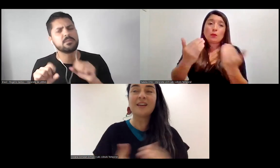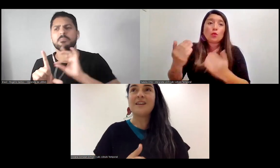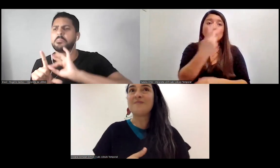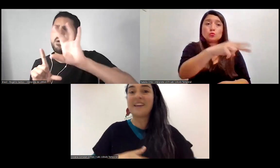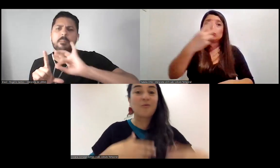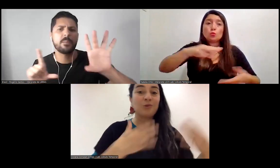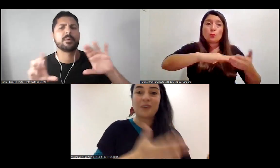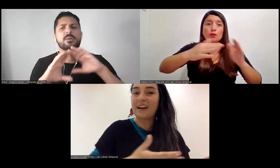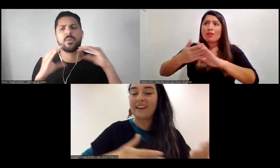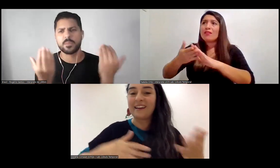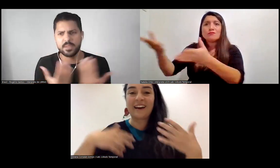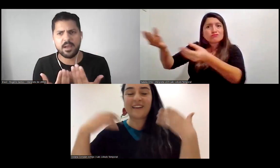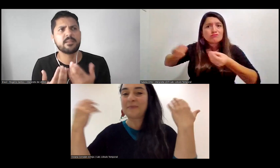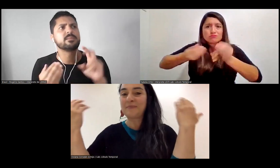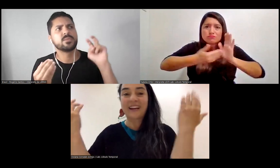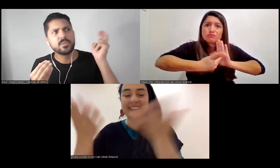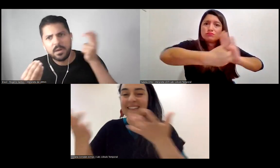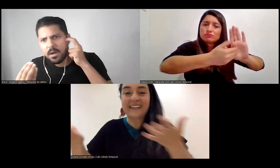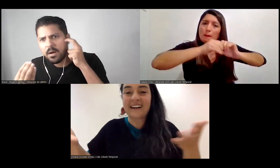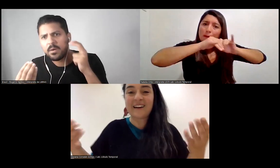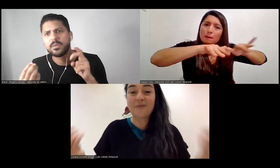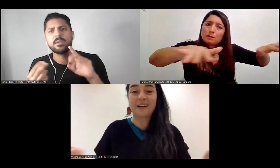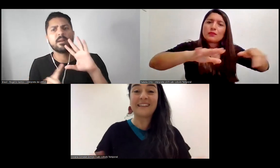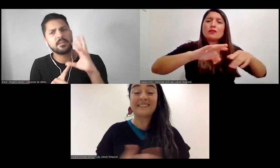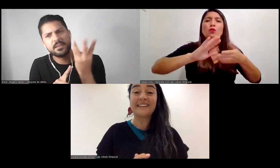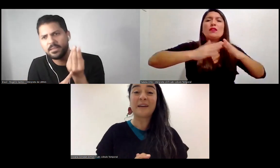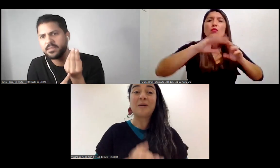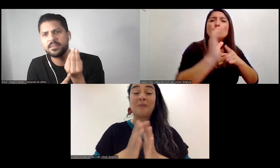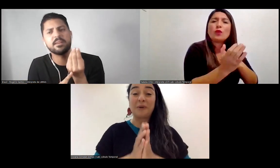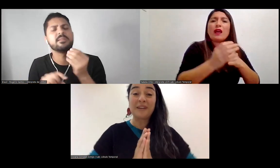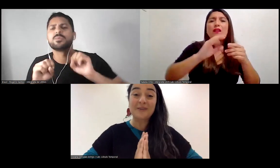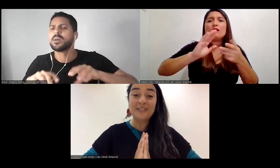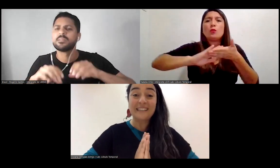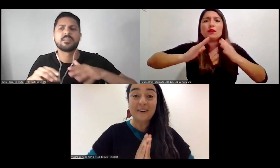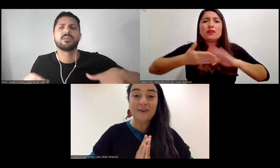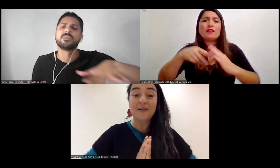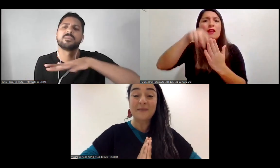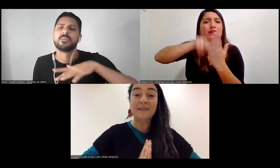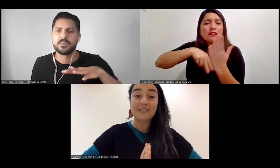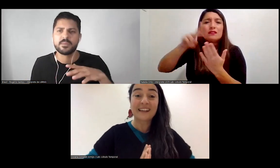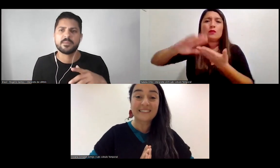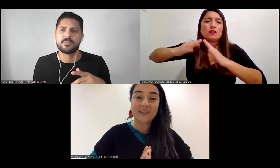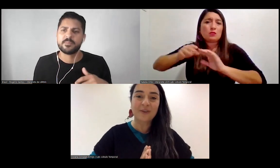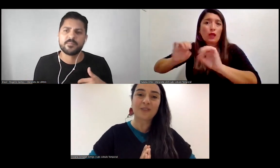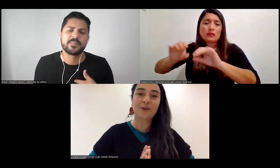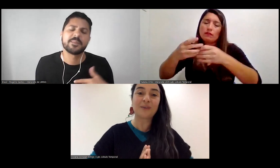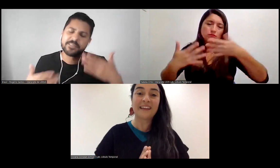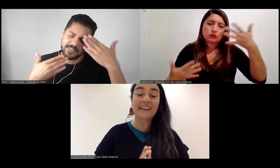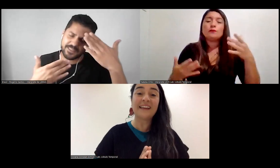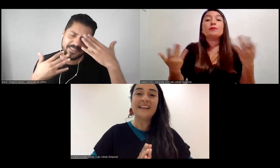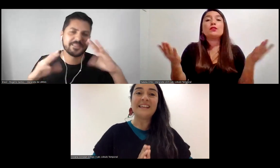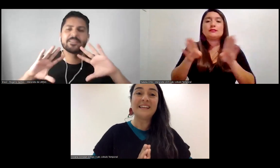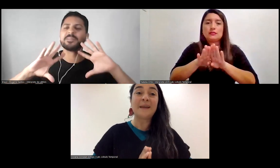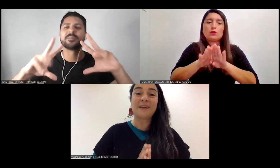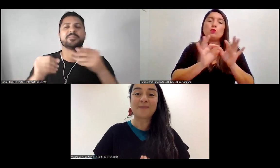comunidades culturales, artísticas, educativas. Así que bueno, con esto cierro. Nuevamente, muchas gracias a todos y a todas